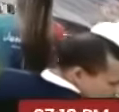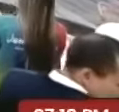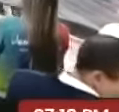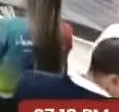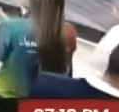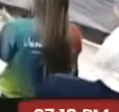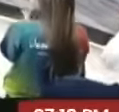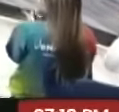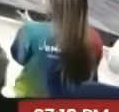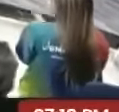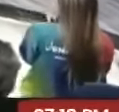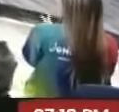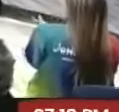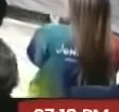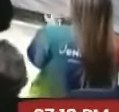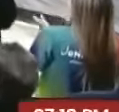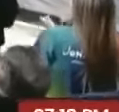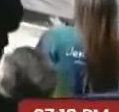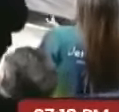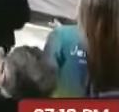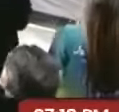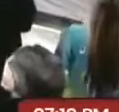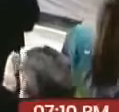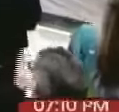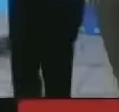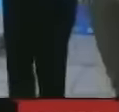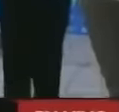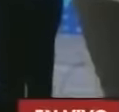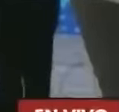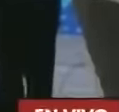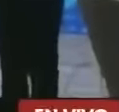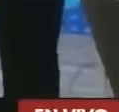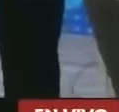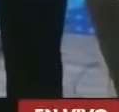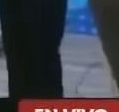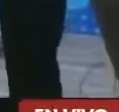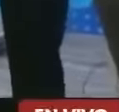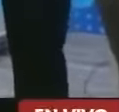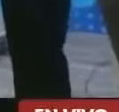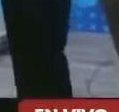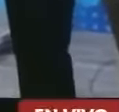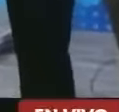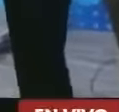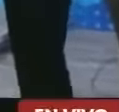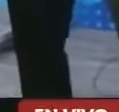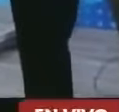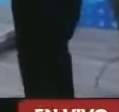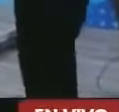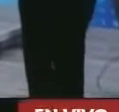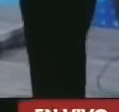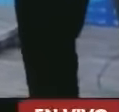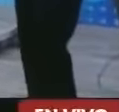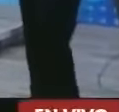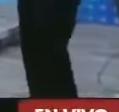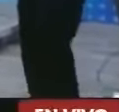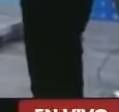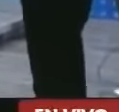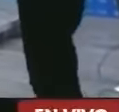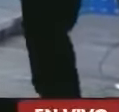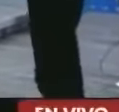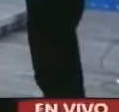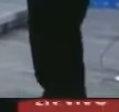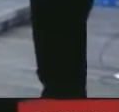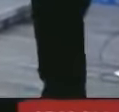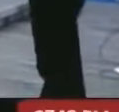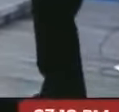calypso. Raise your voice, so let's say your saca, your calypso. Ay, ay, ay, ay, ay. Ay, ay, ay, ay,